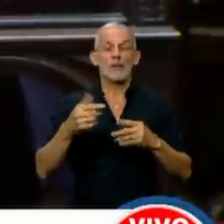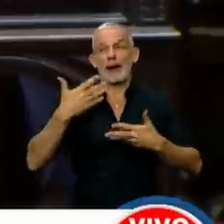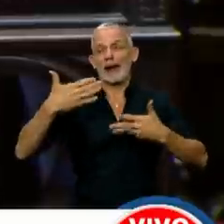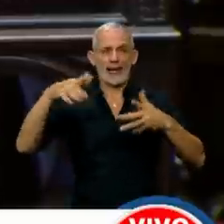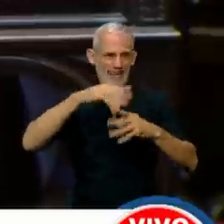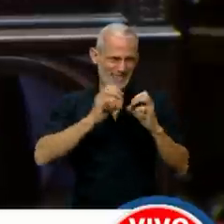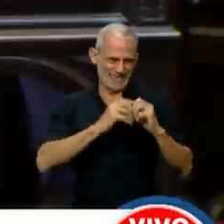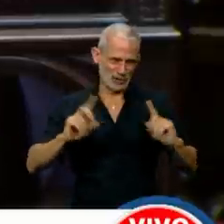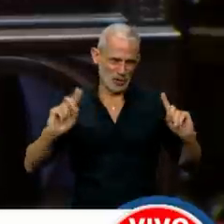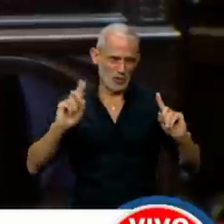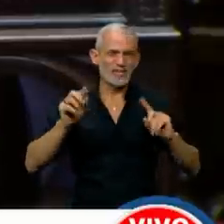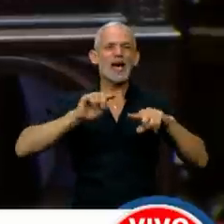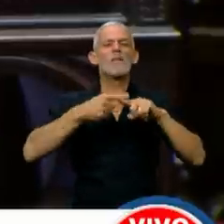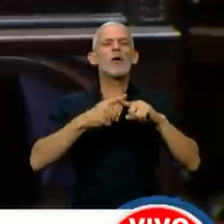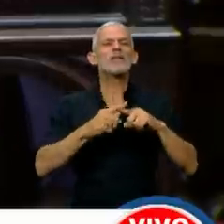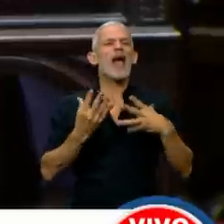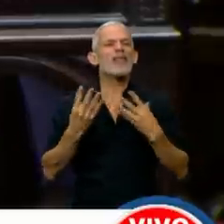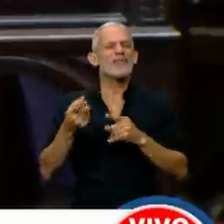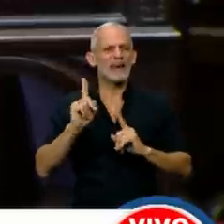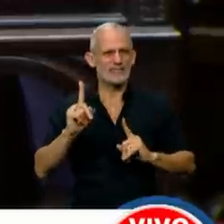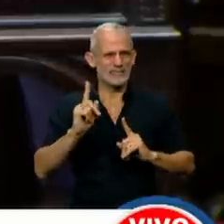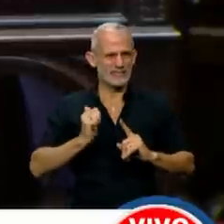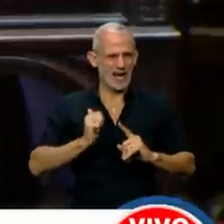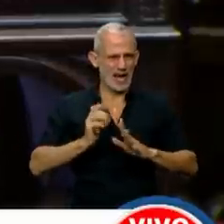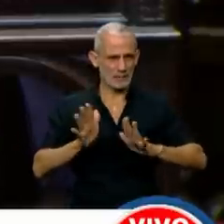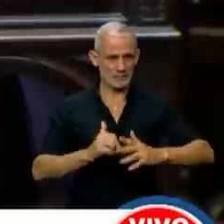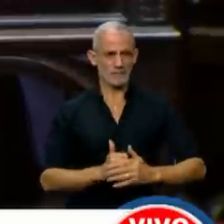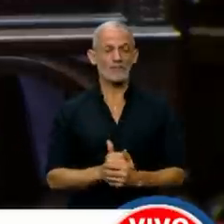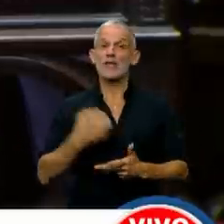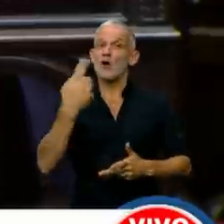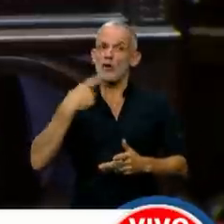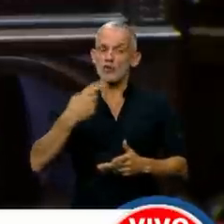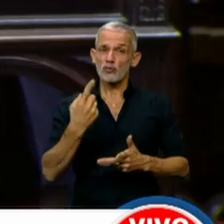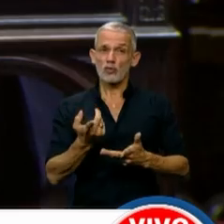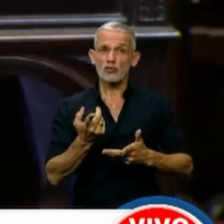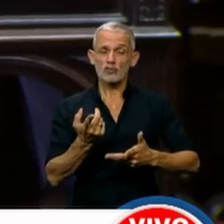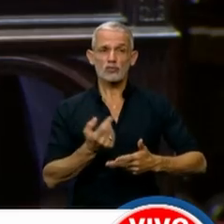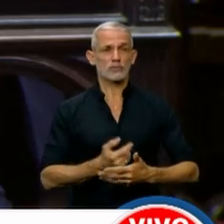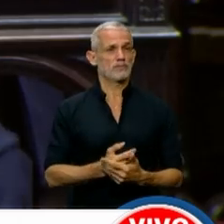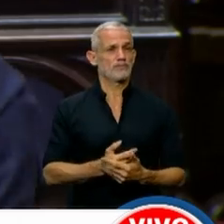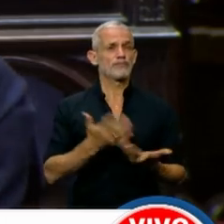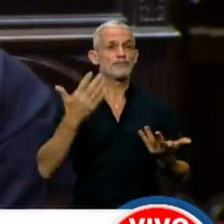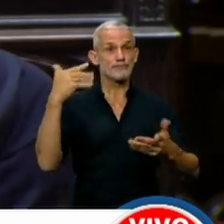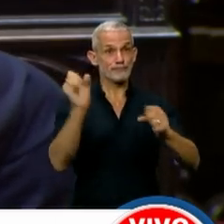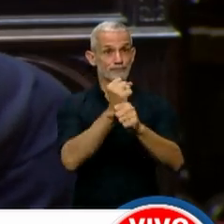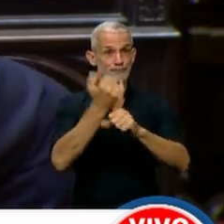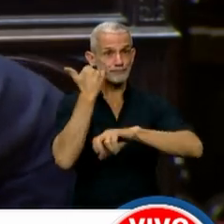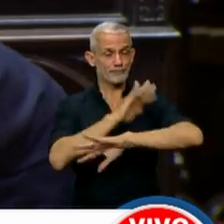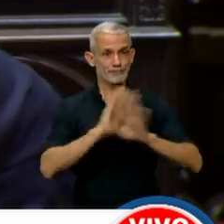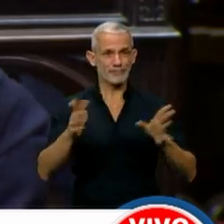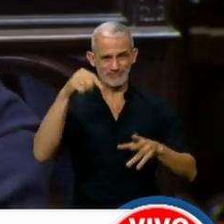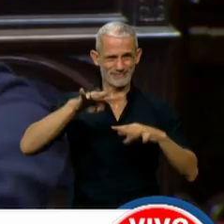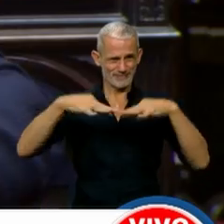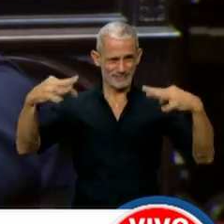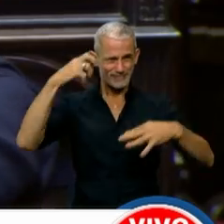en este recinto y tiene que ver con la política de defensa presidente nosotros venimos de haber aprobado en